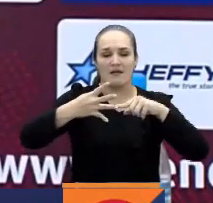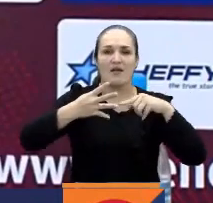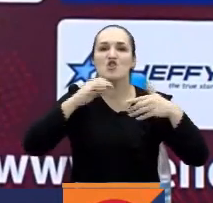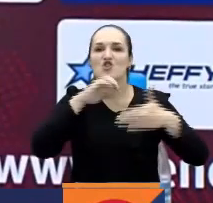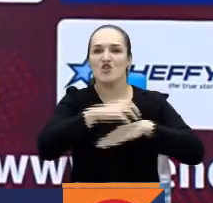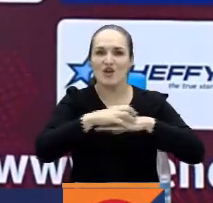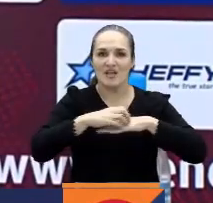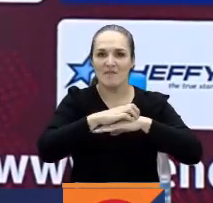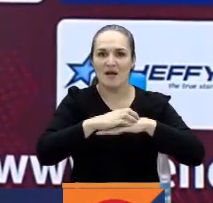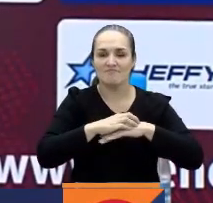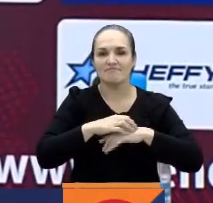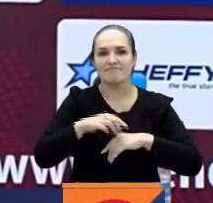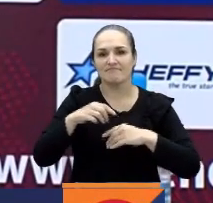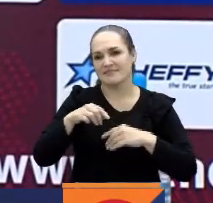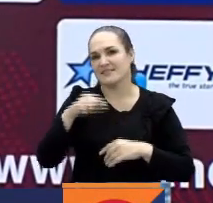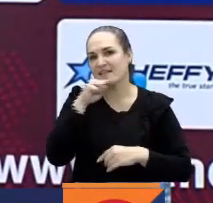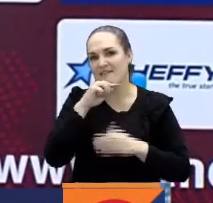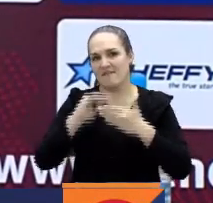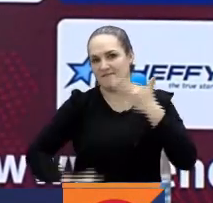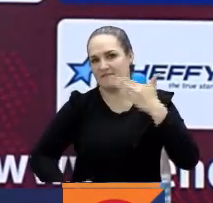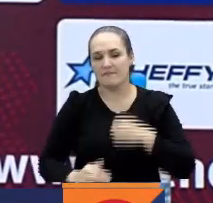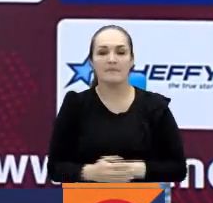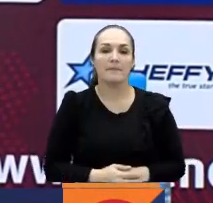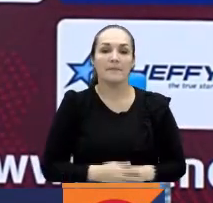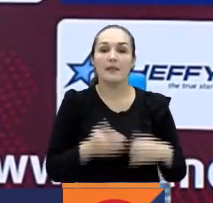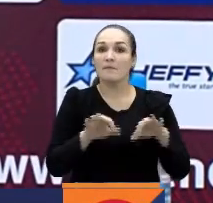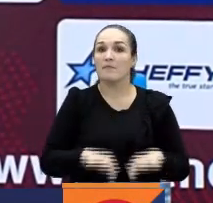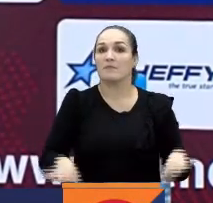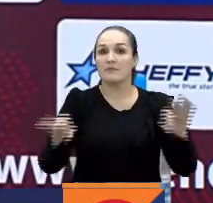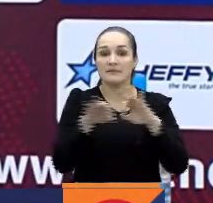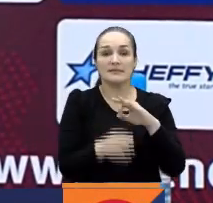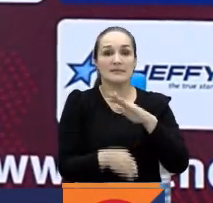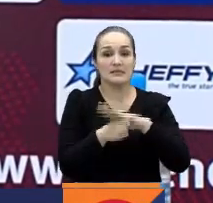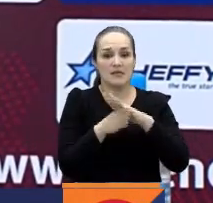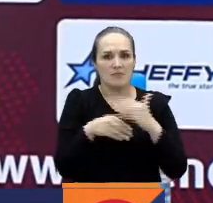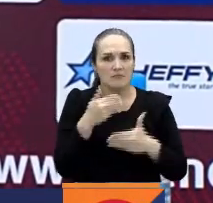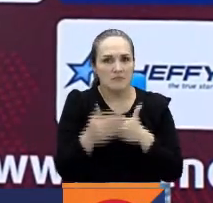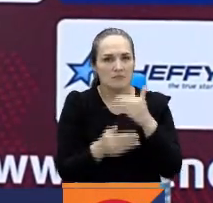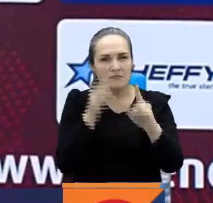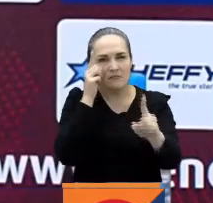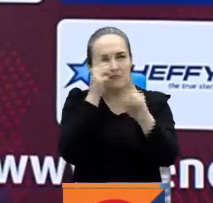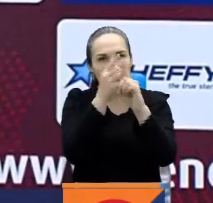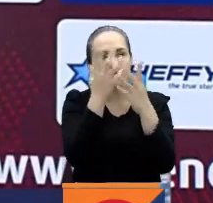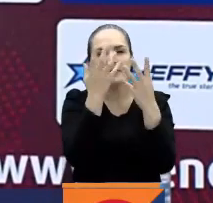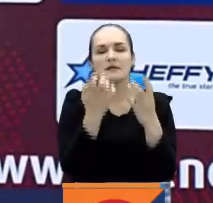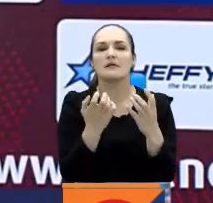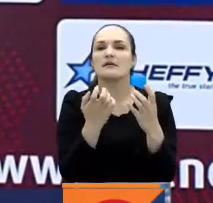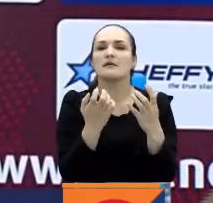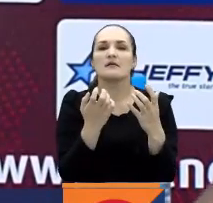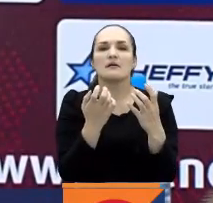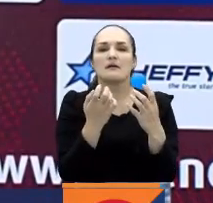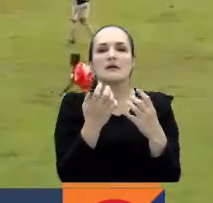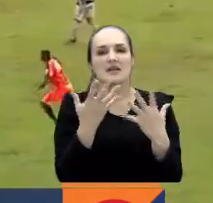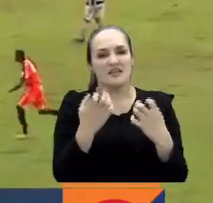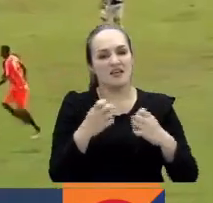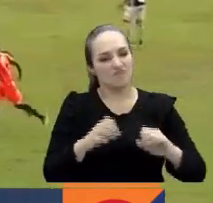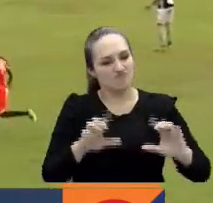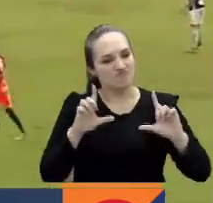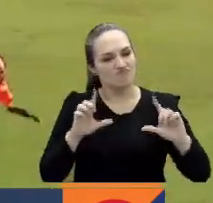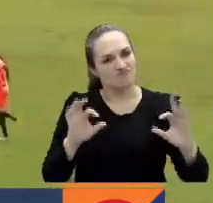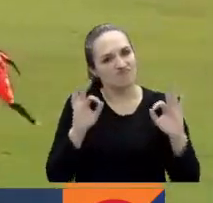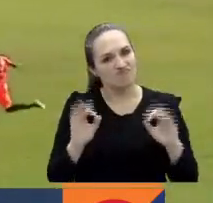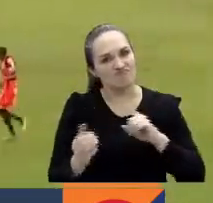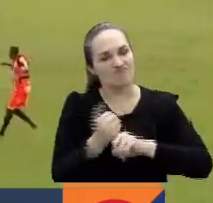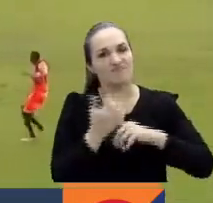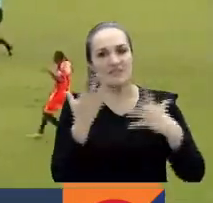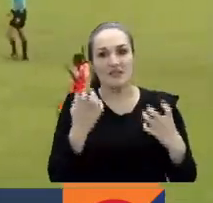muy importante que nos ayuda a seguir encaminados en ese objetivo que tenemos de ser protagonistas. Quedan 6 fechas